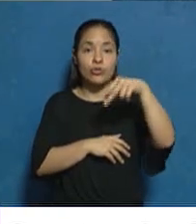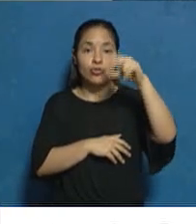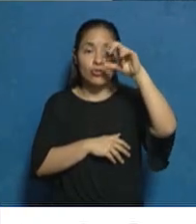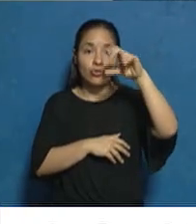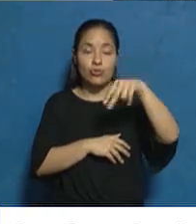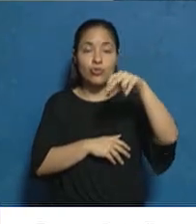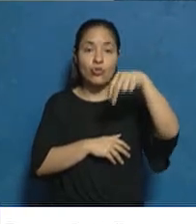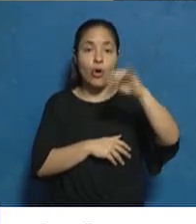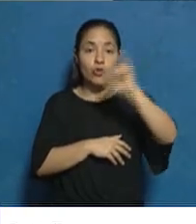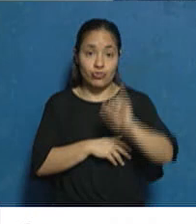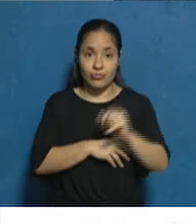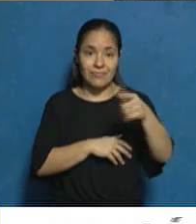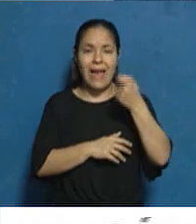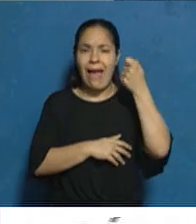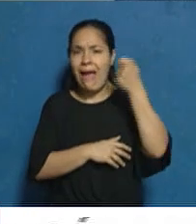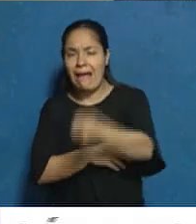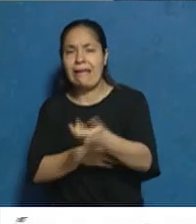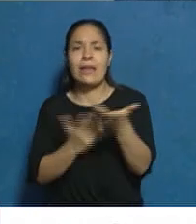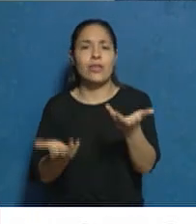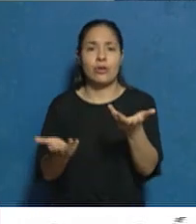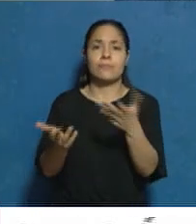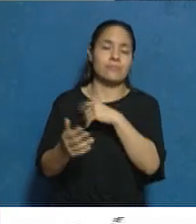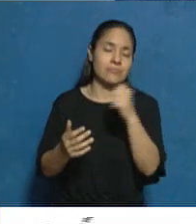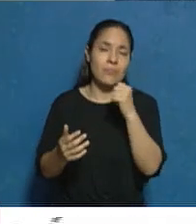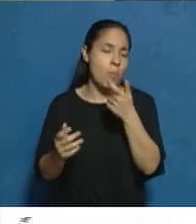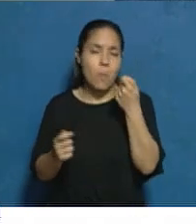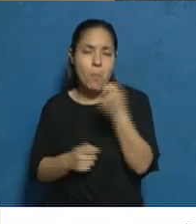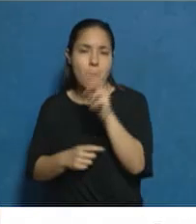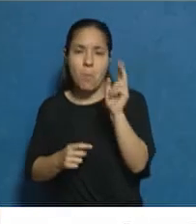provocándole una herida sangrante, la cual determinó su muerte, y